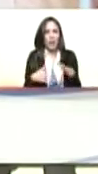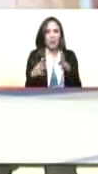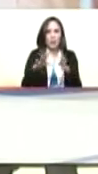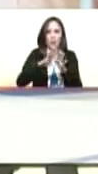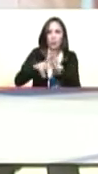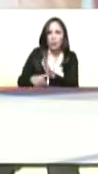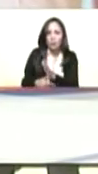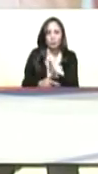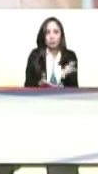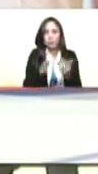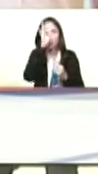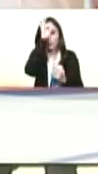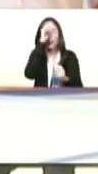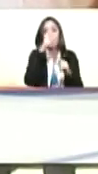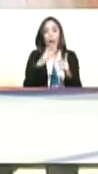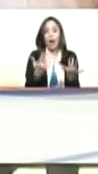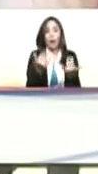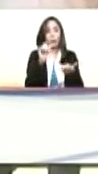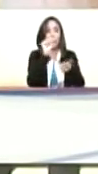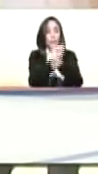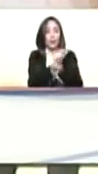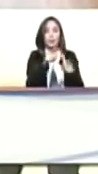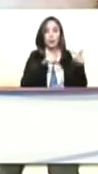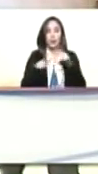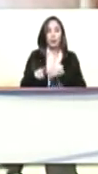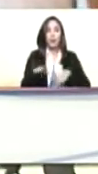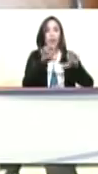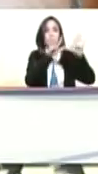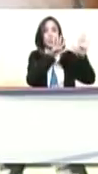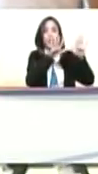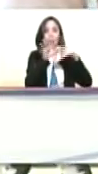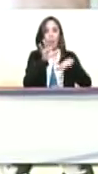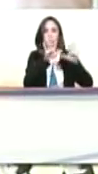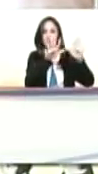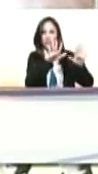10 personas como parte de esa banda. Máxima pena